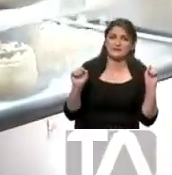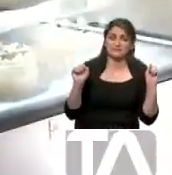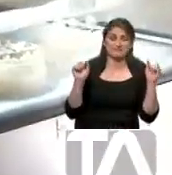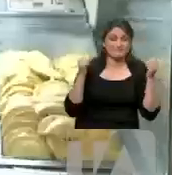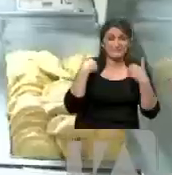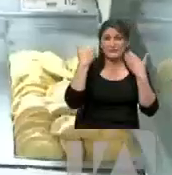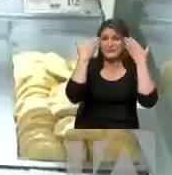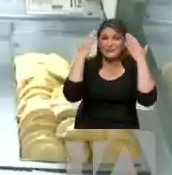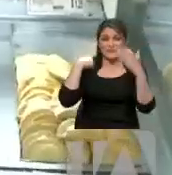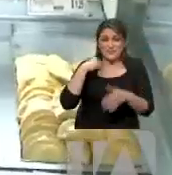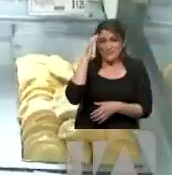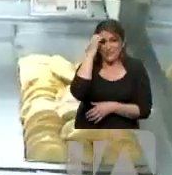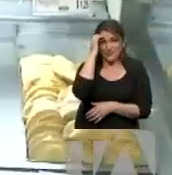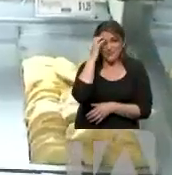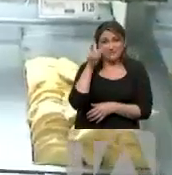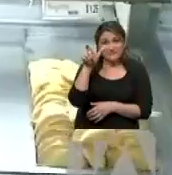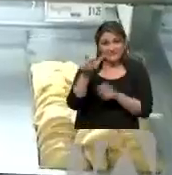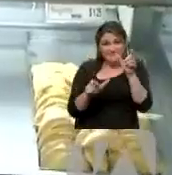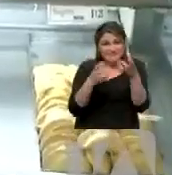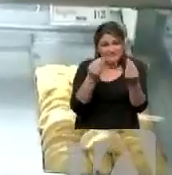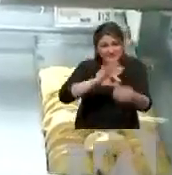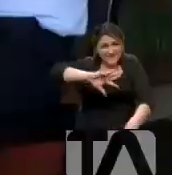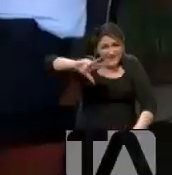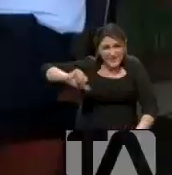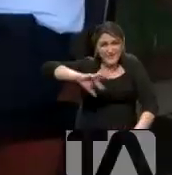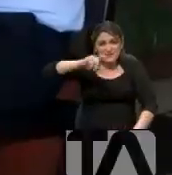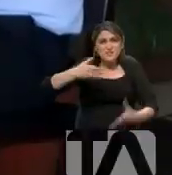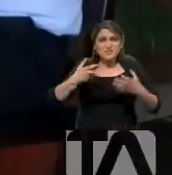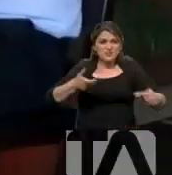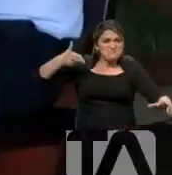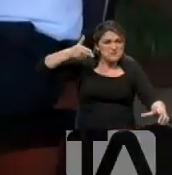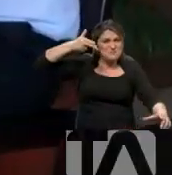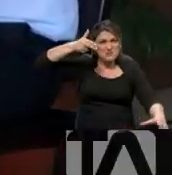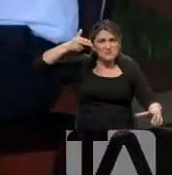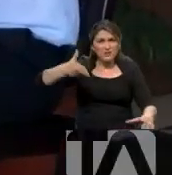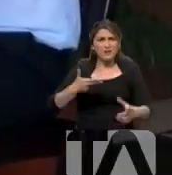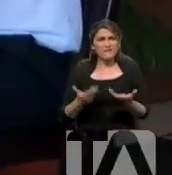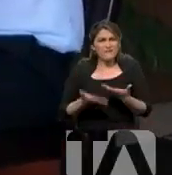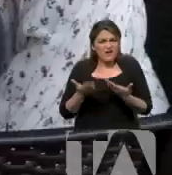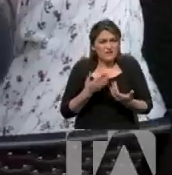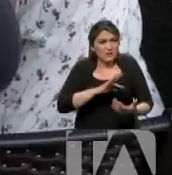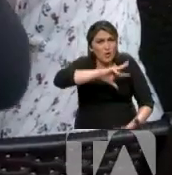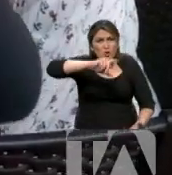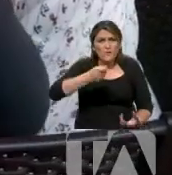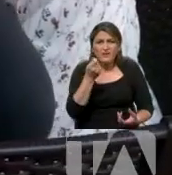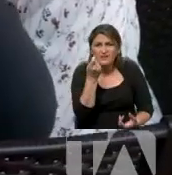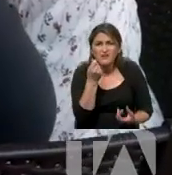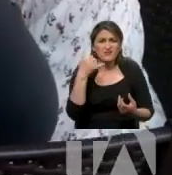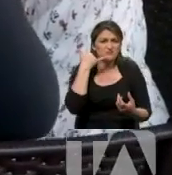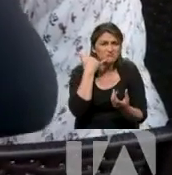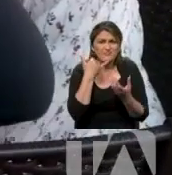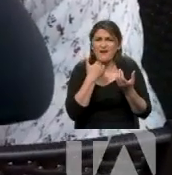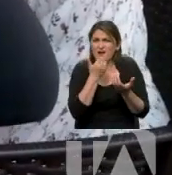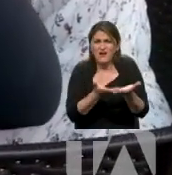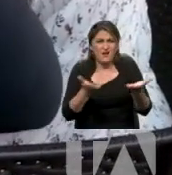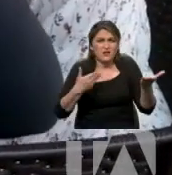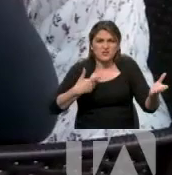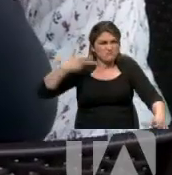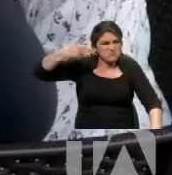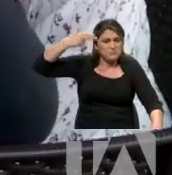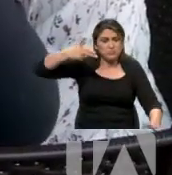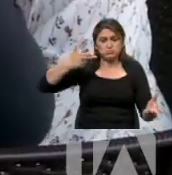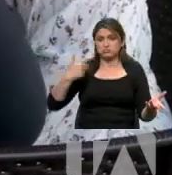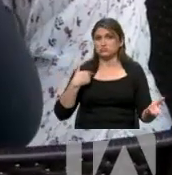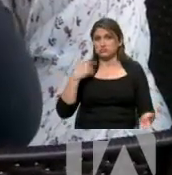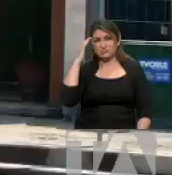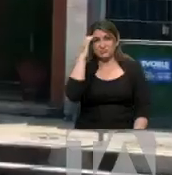está dispuesta a matar a cualquiera y todo por obtener estos objetos o el dinero de manera fácil. El señor salió ileso, el proyectil no lo